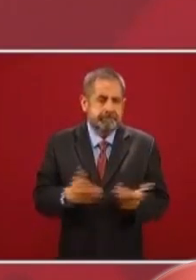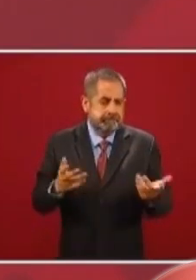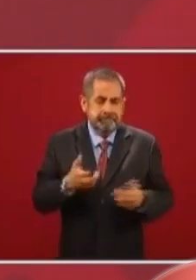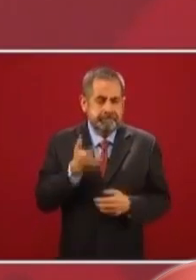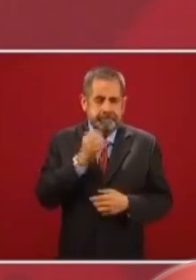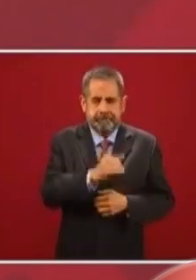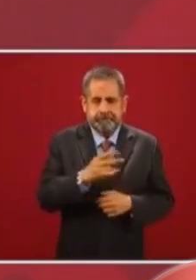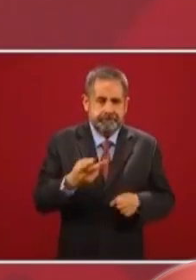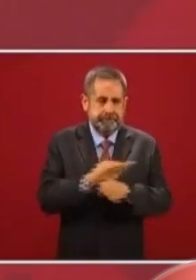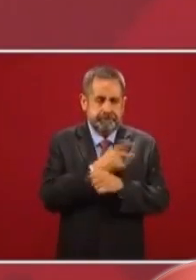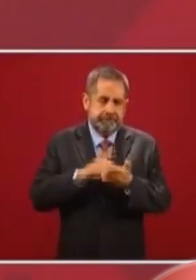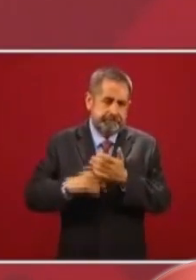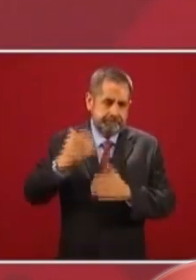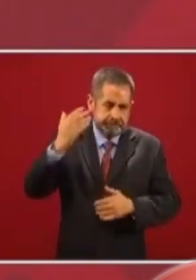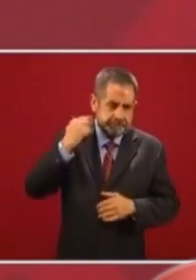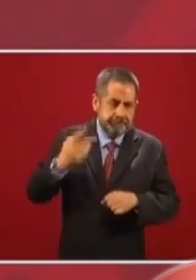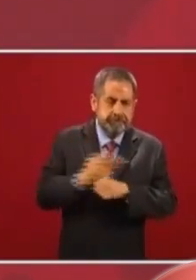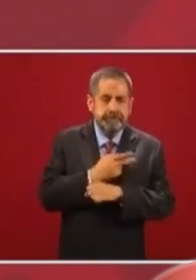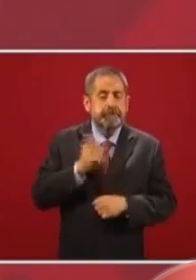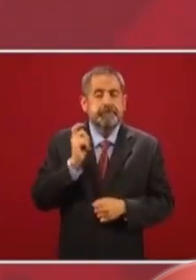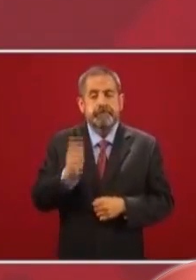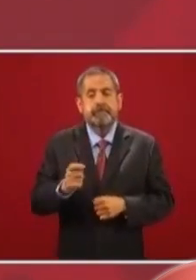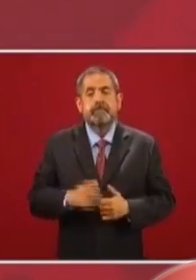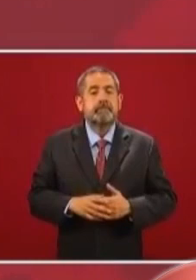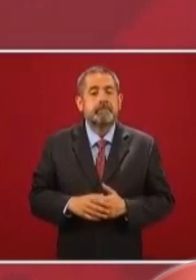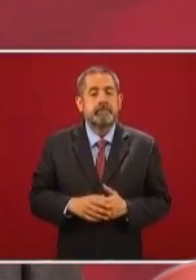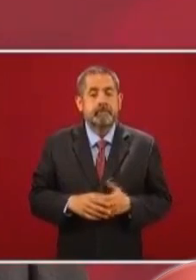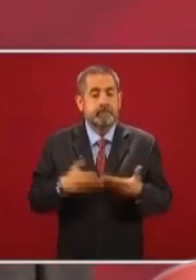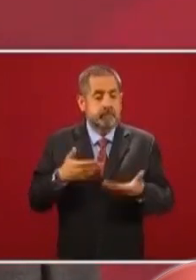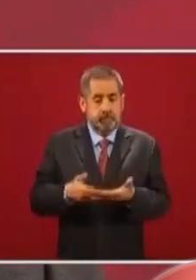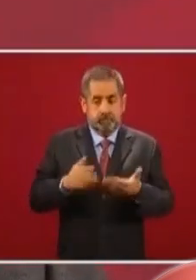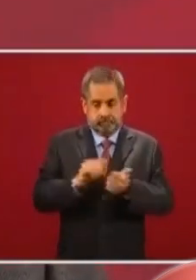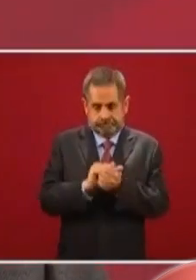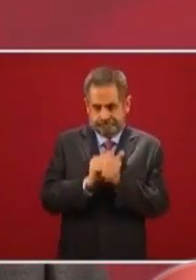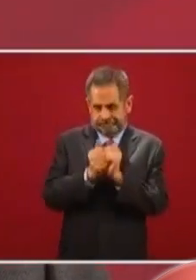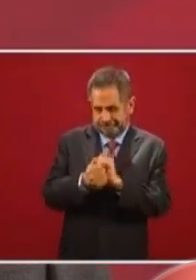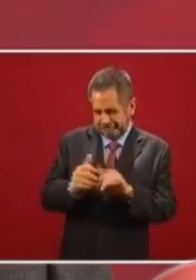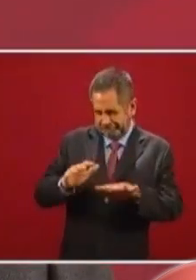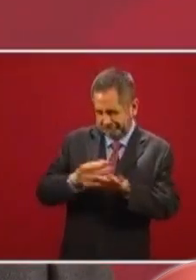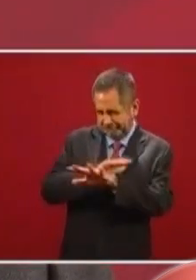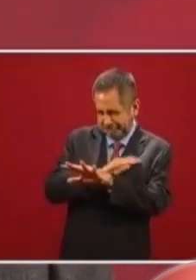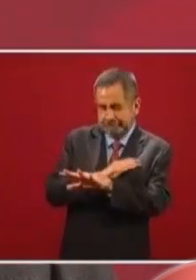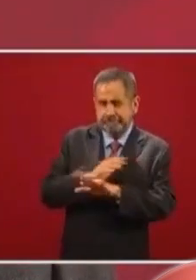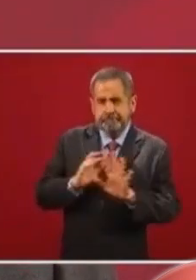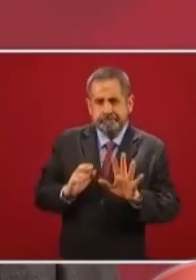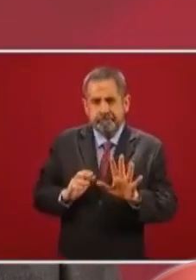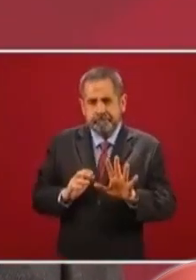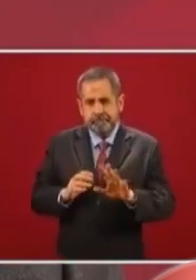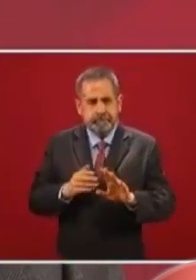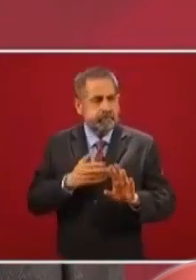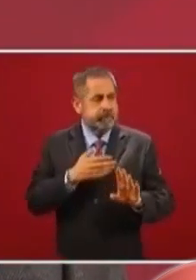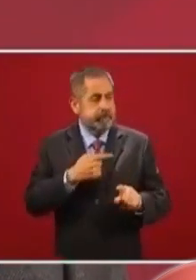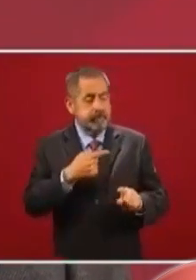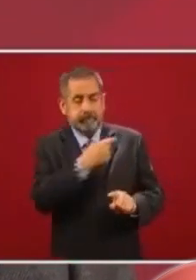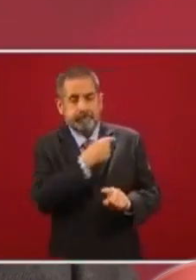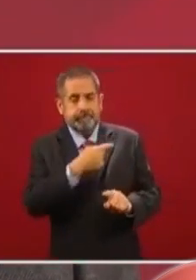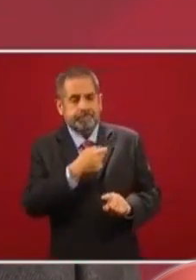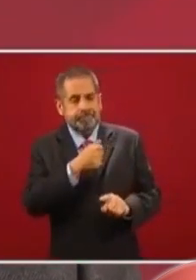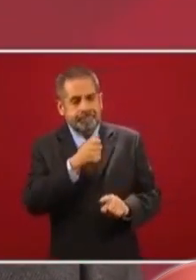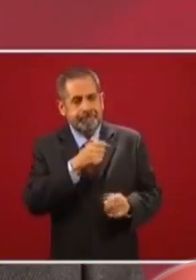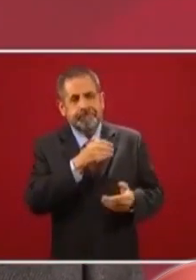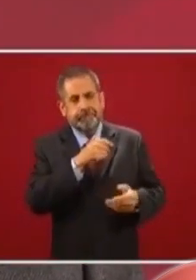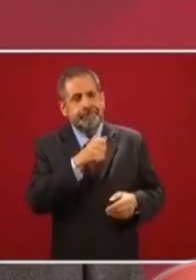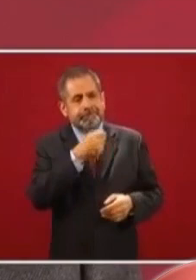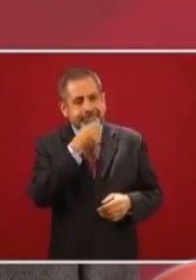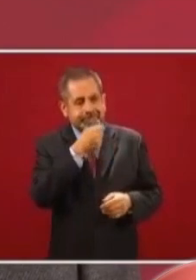negar el pasado. Siempre decimos que estamos en un proceso de transición, que lo viejo no acaba de morir y